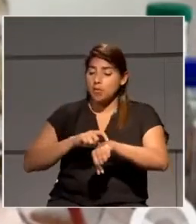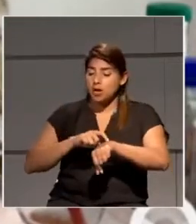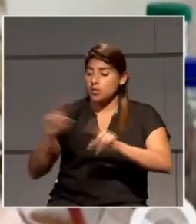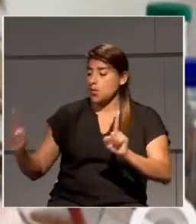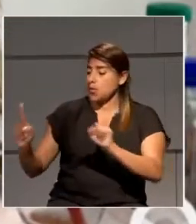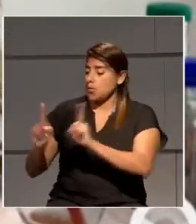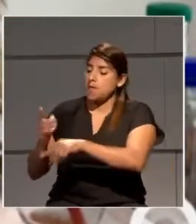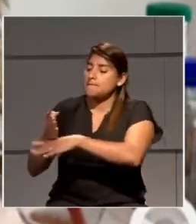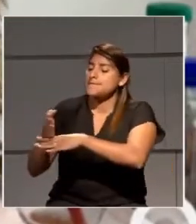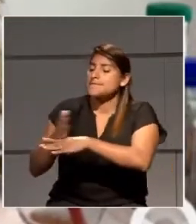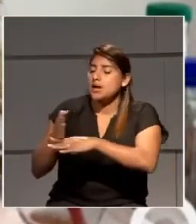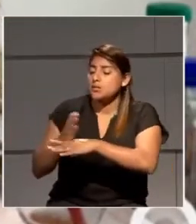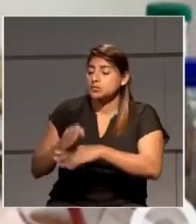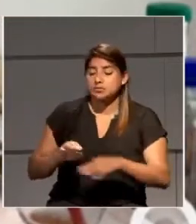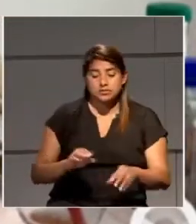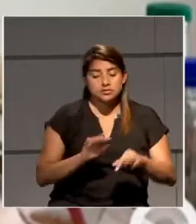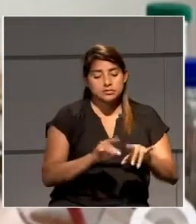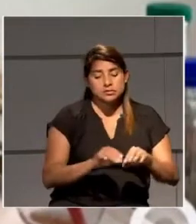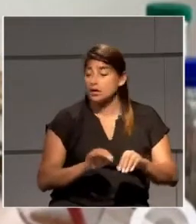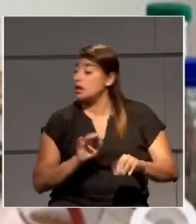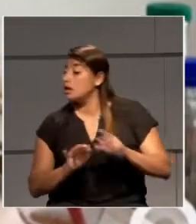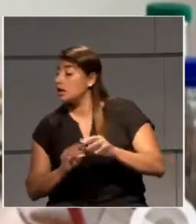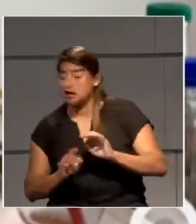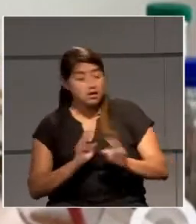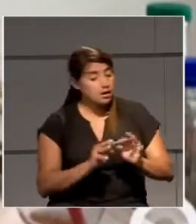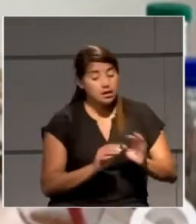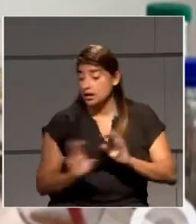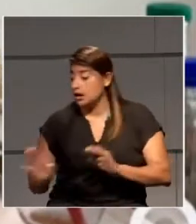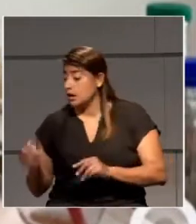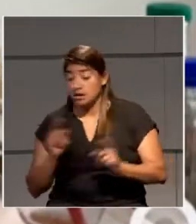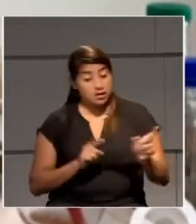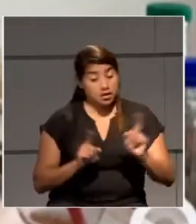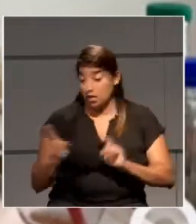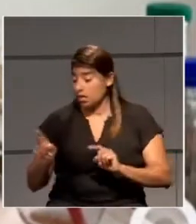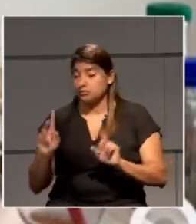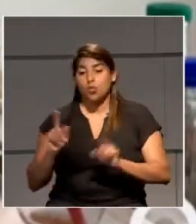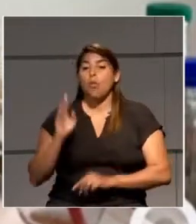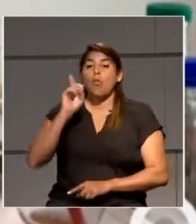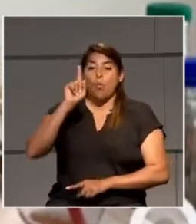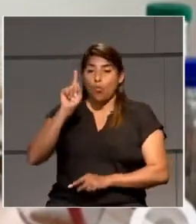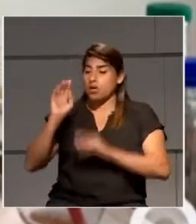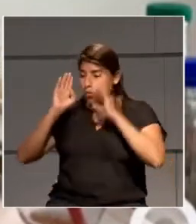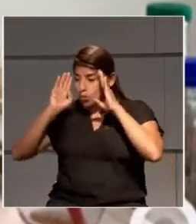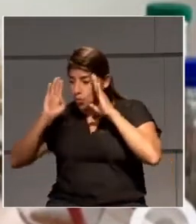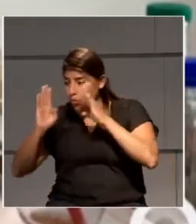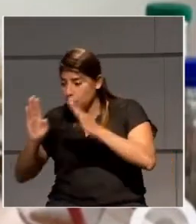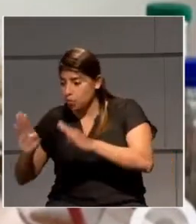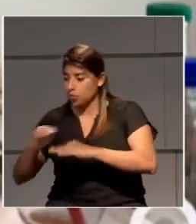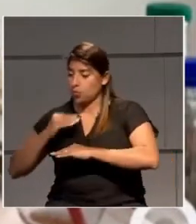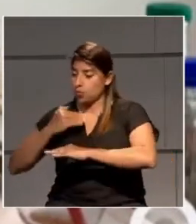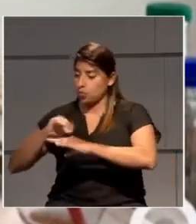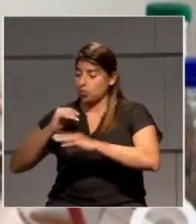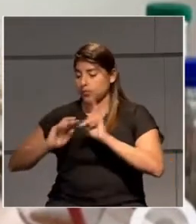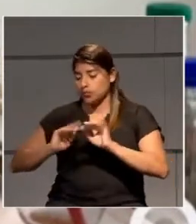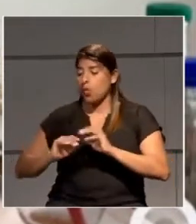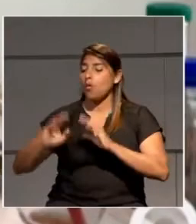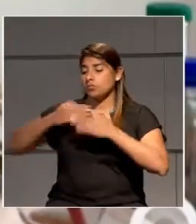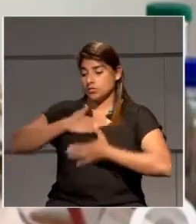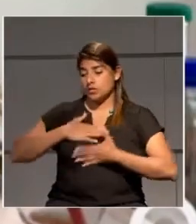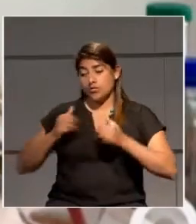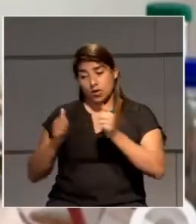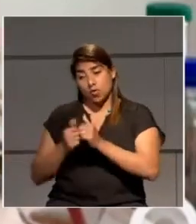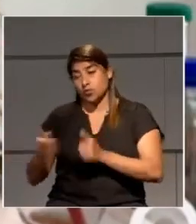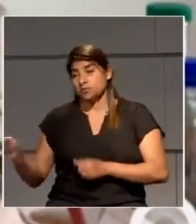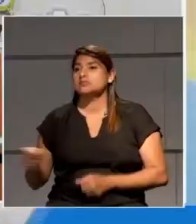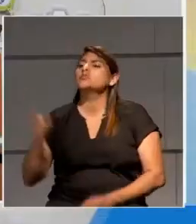estamos y ya. Yo estaba queriendo estar en dos cosas y eso no se puede, no puedo ni, mandar los correos ni disfrutar con usted. ¿A usted qué le parece,